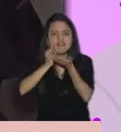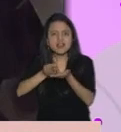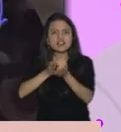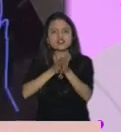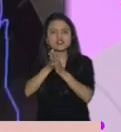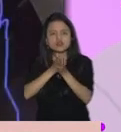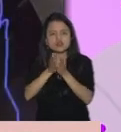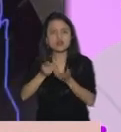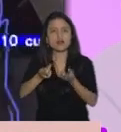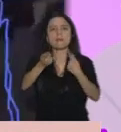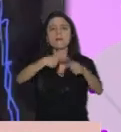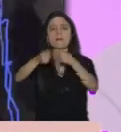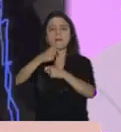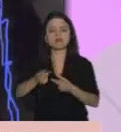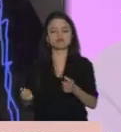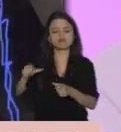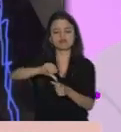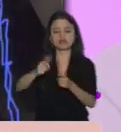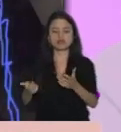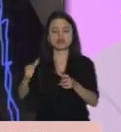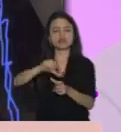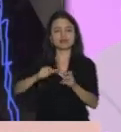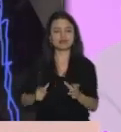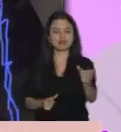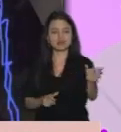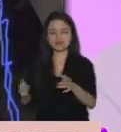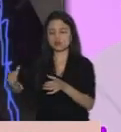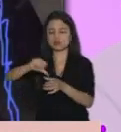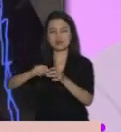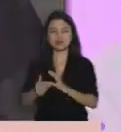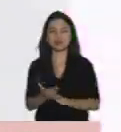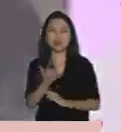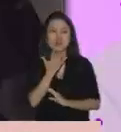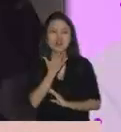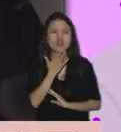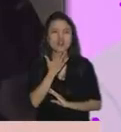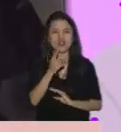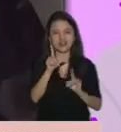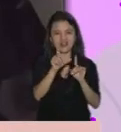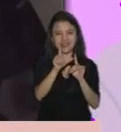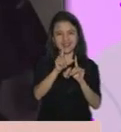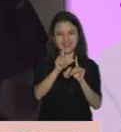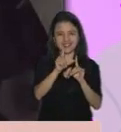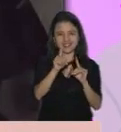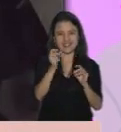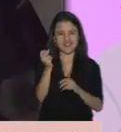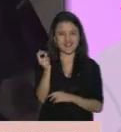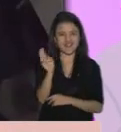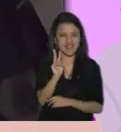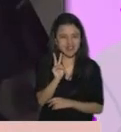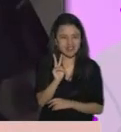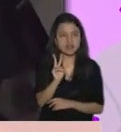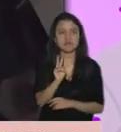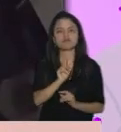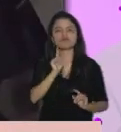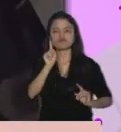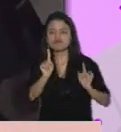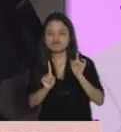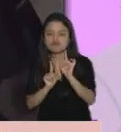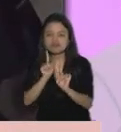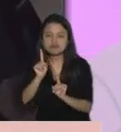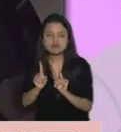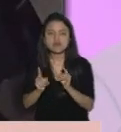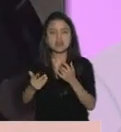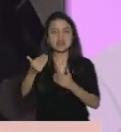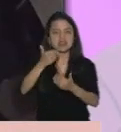servido en un lapso de tiempo. Lo que ustedes ven en las letras verdes son los clientes y el tiempo que han